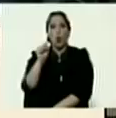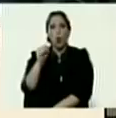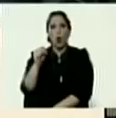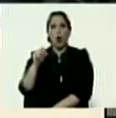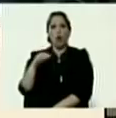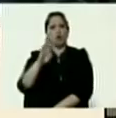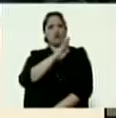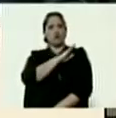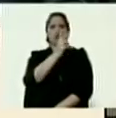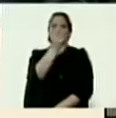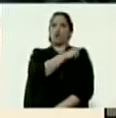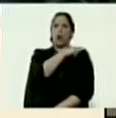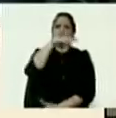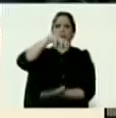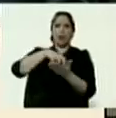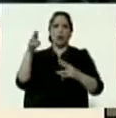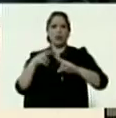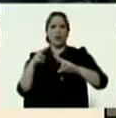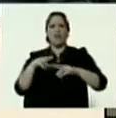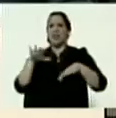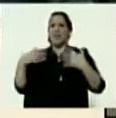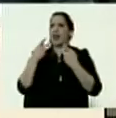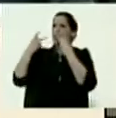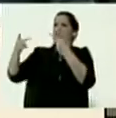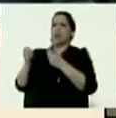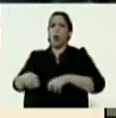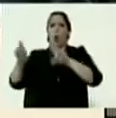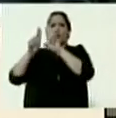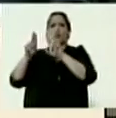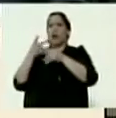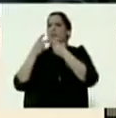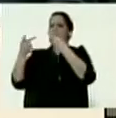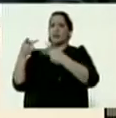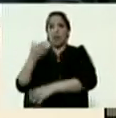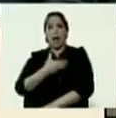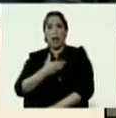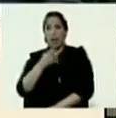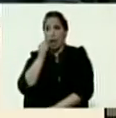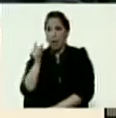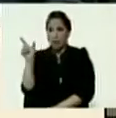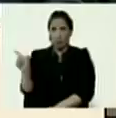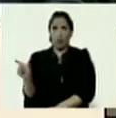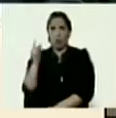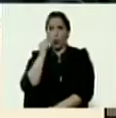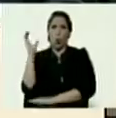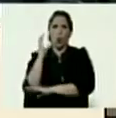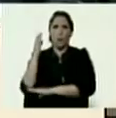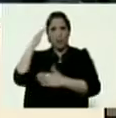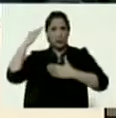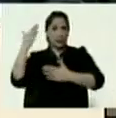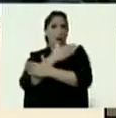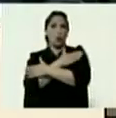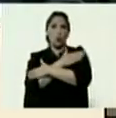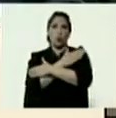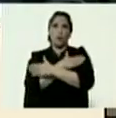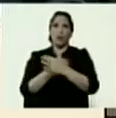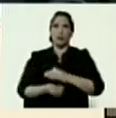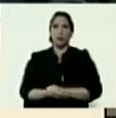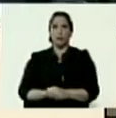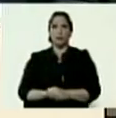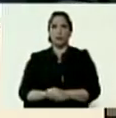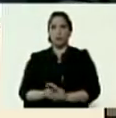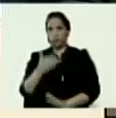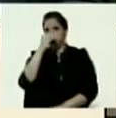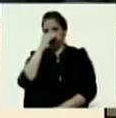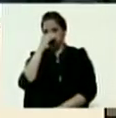lago. ¿Qué van a decir en Naciones Unidas? ¿Qué va a decir este alcalde que se saluda y se abraza con